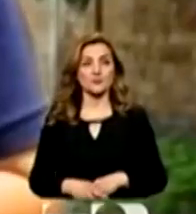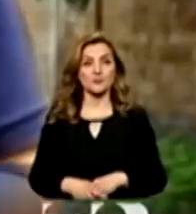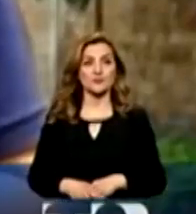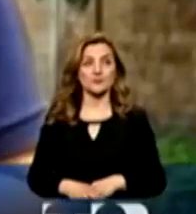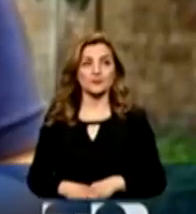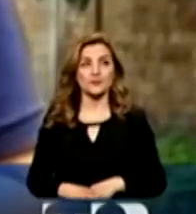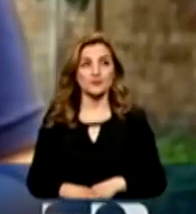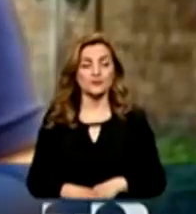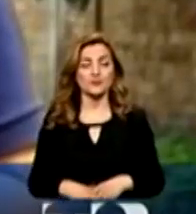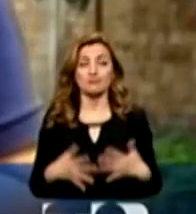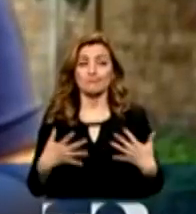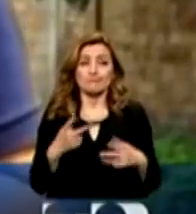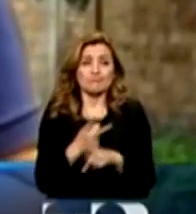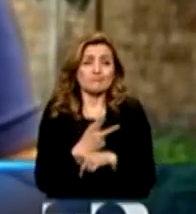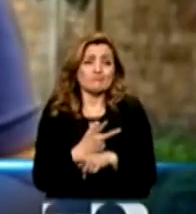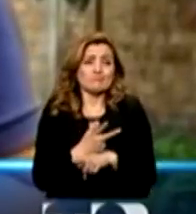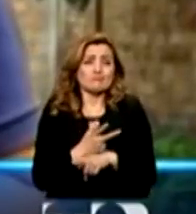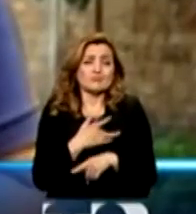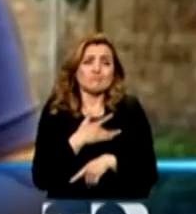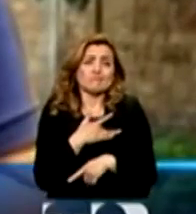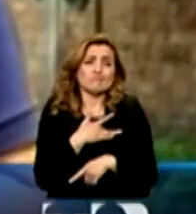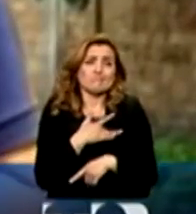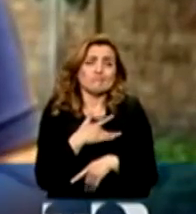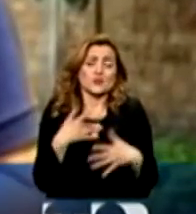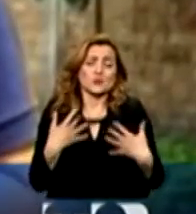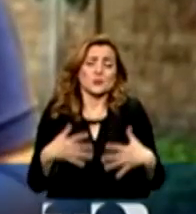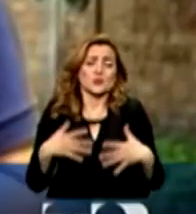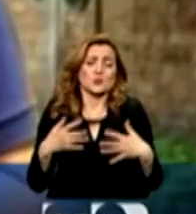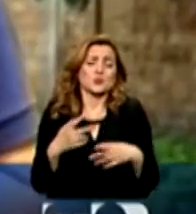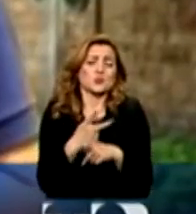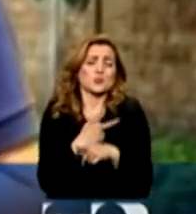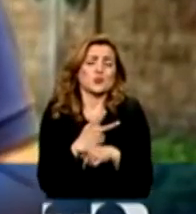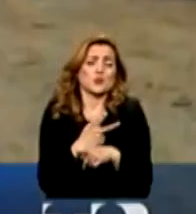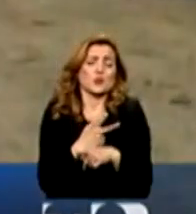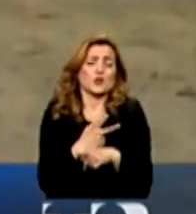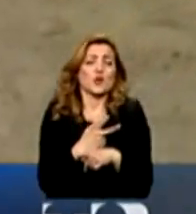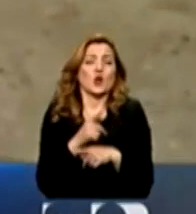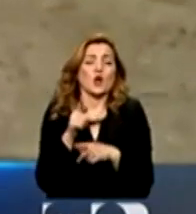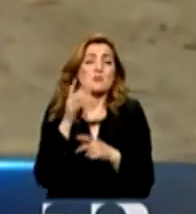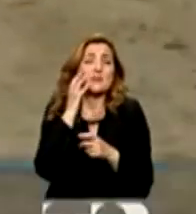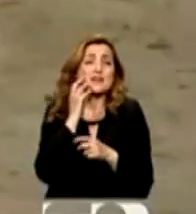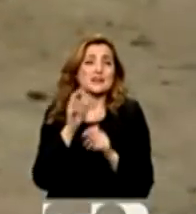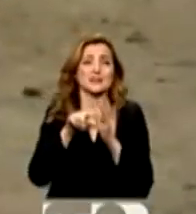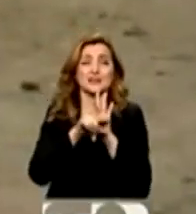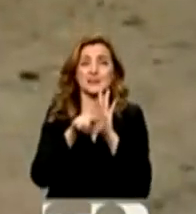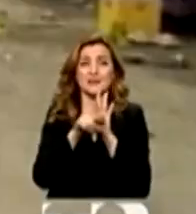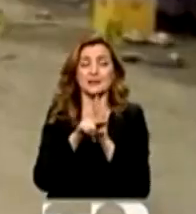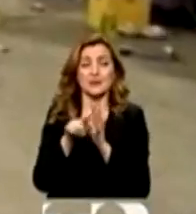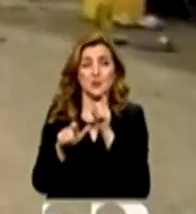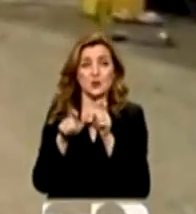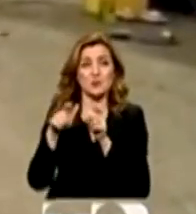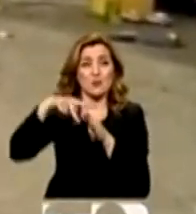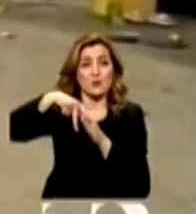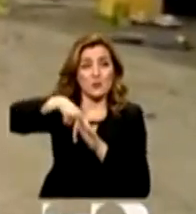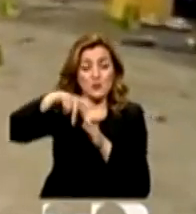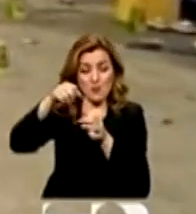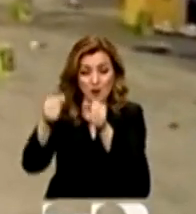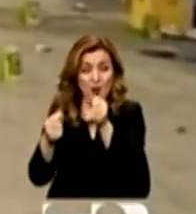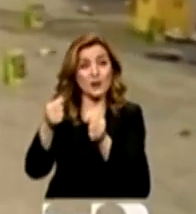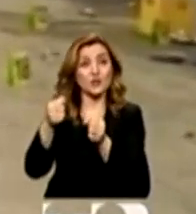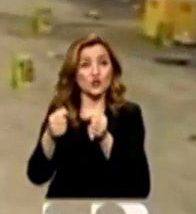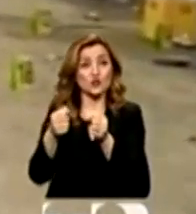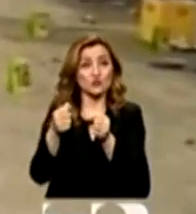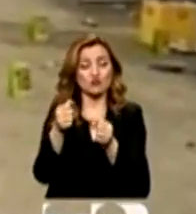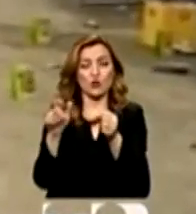Un momento trágico vivieron moradores de la parroquia Leonidas Proaño en Montecristi, luego de que varios sujetos a bordo de un vehículo con